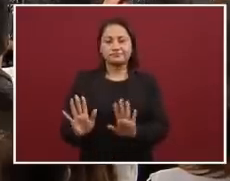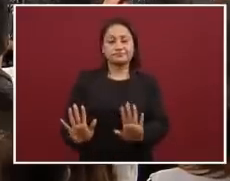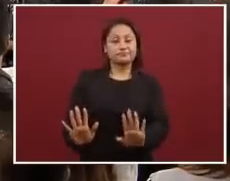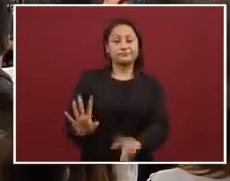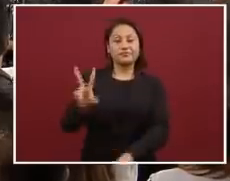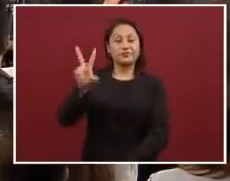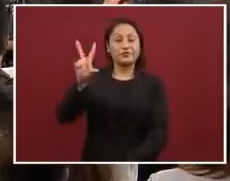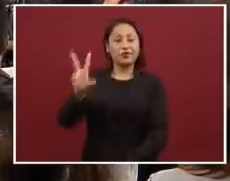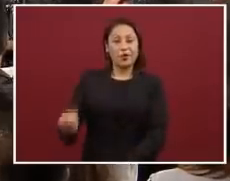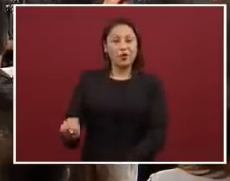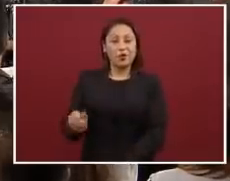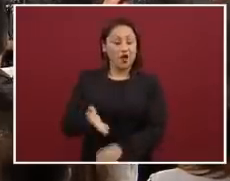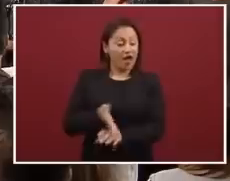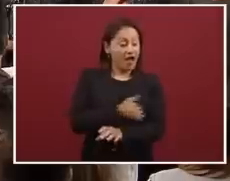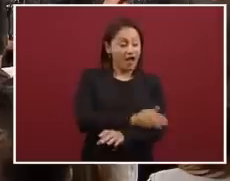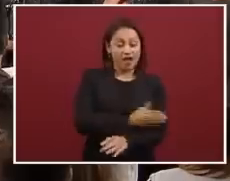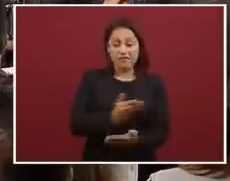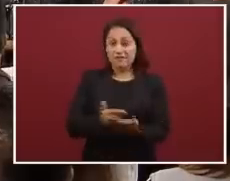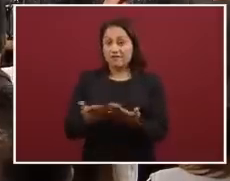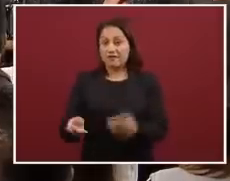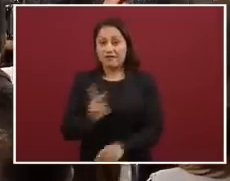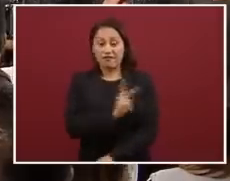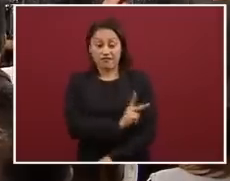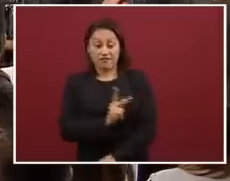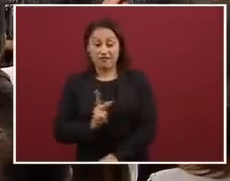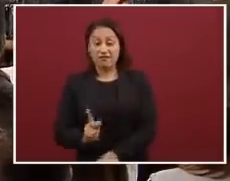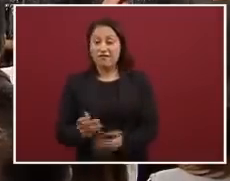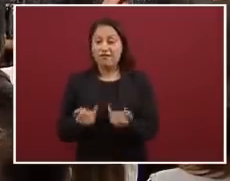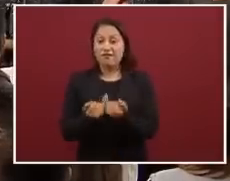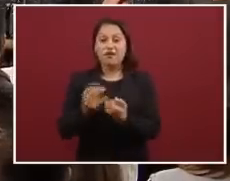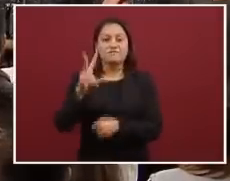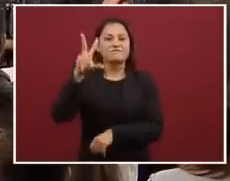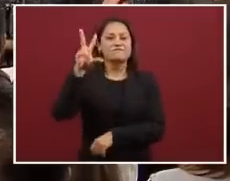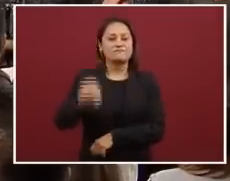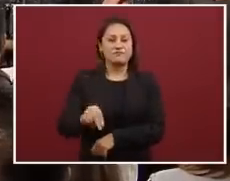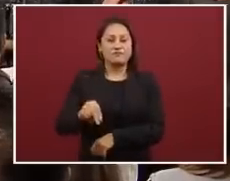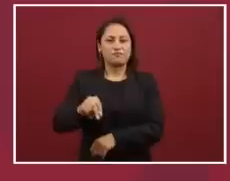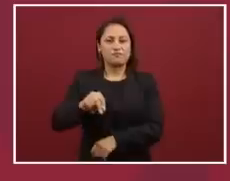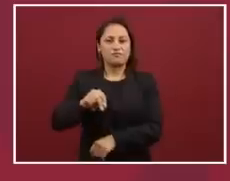no nos pueden meter a todos en el mismo costal.